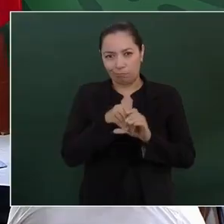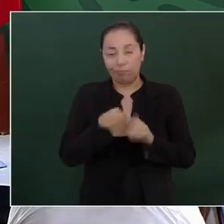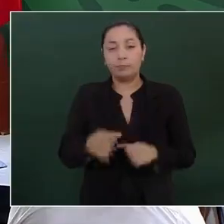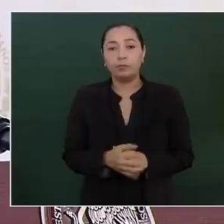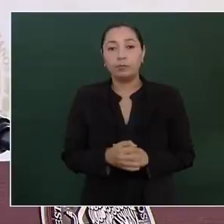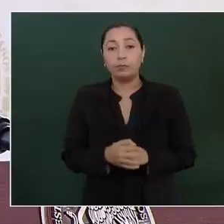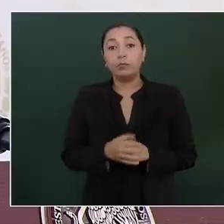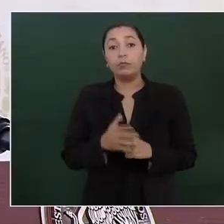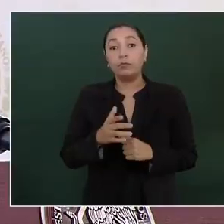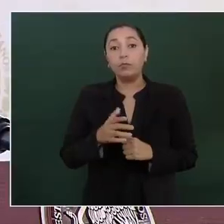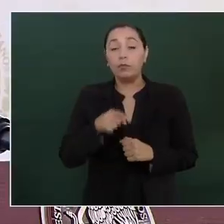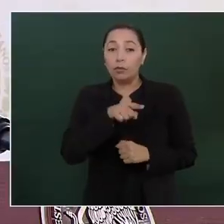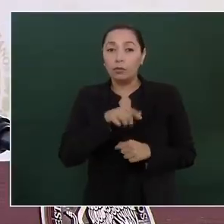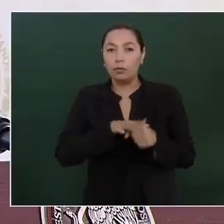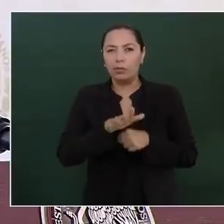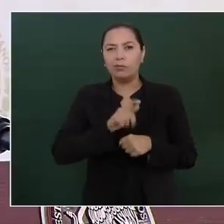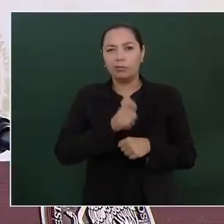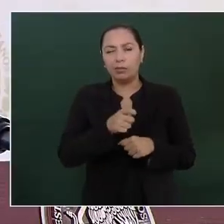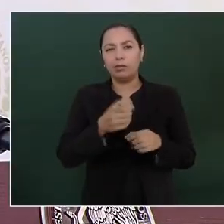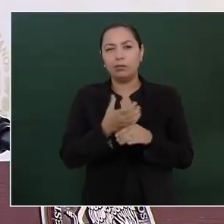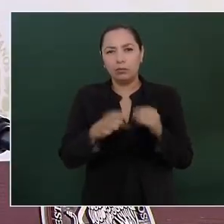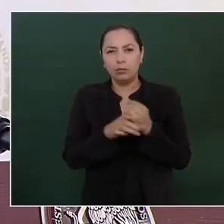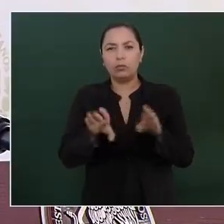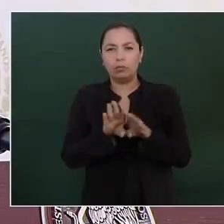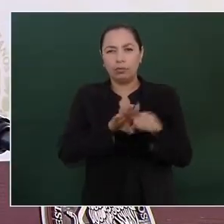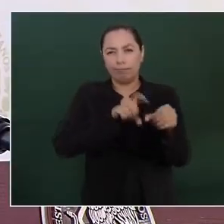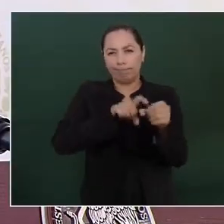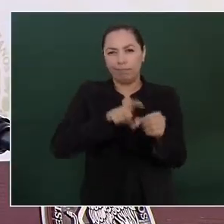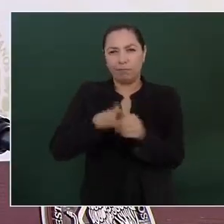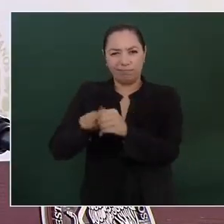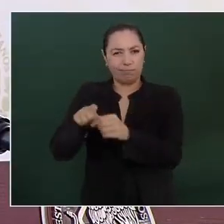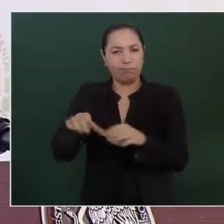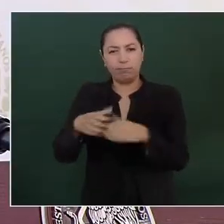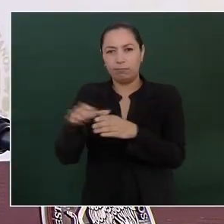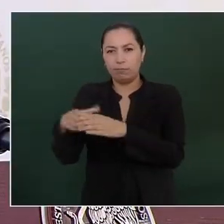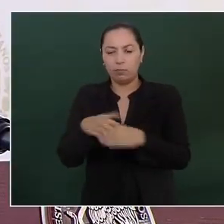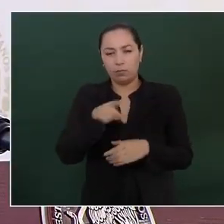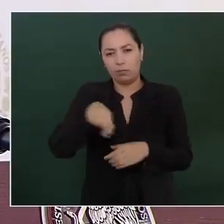las construcciones de las compañías de Guardia Nacional, en el